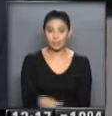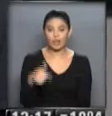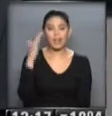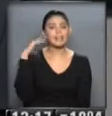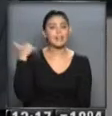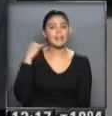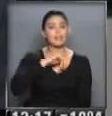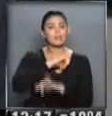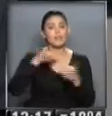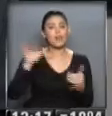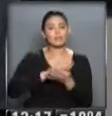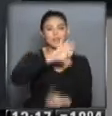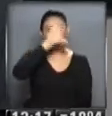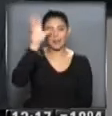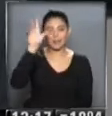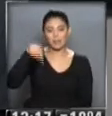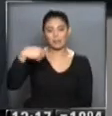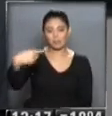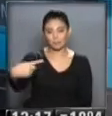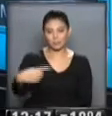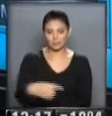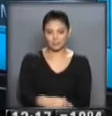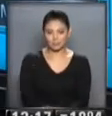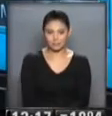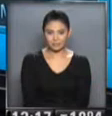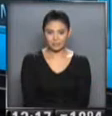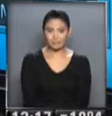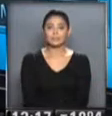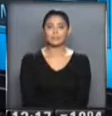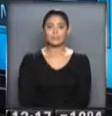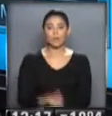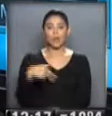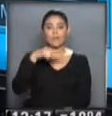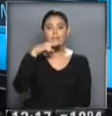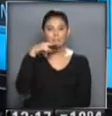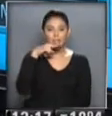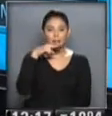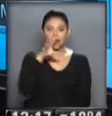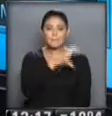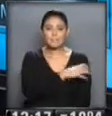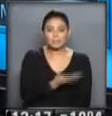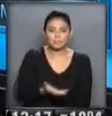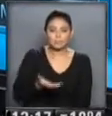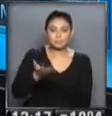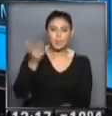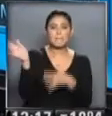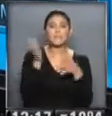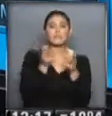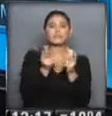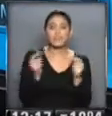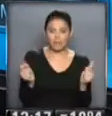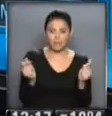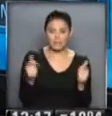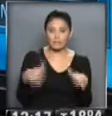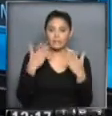Ahora Nadia nos cuenta cómo sigue el tiempo para los próximos días. Bueno, un viernes con alta presión atmosférica, viento muy suavecito